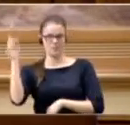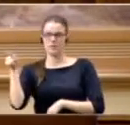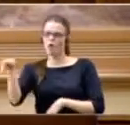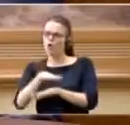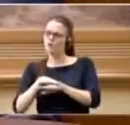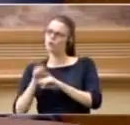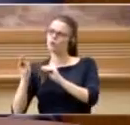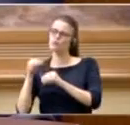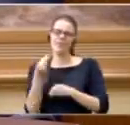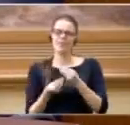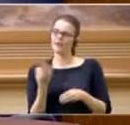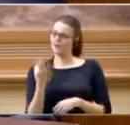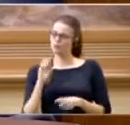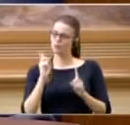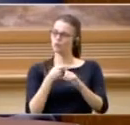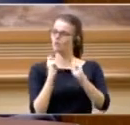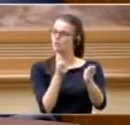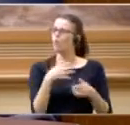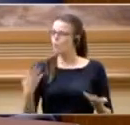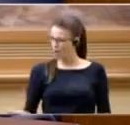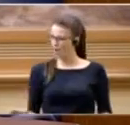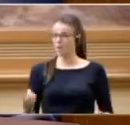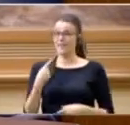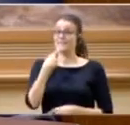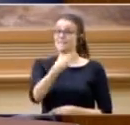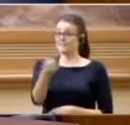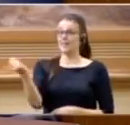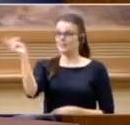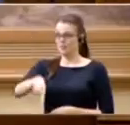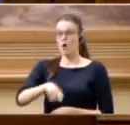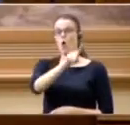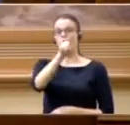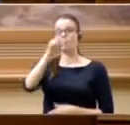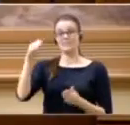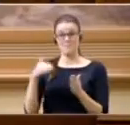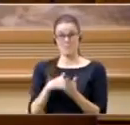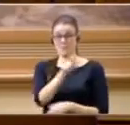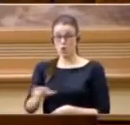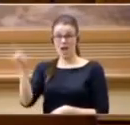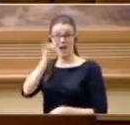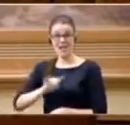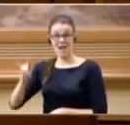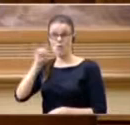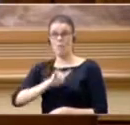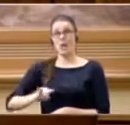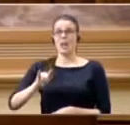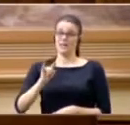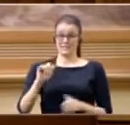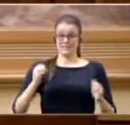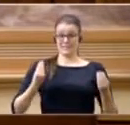gobierno? Dígale también a esos más de 11.000 canarios que desesperan en una lista de espera